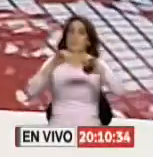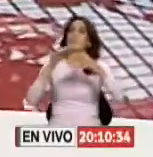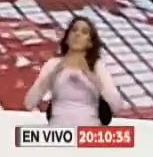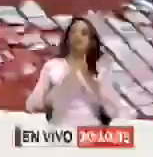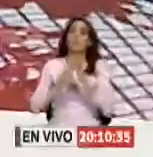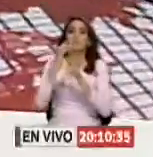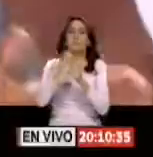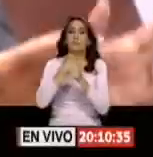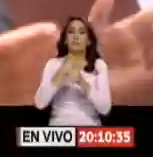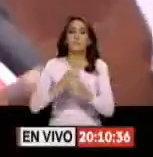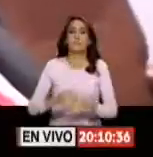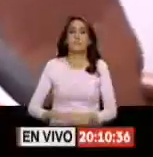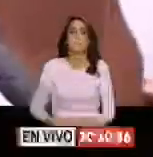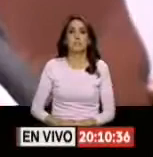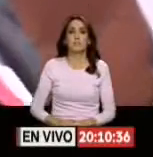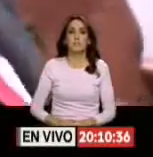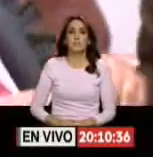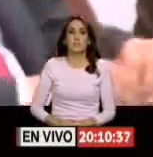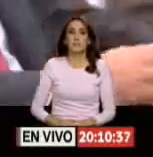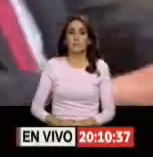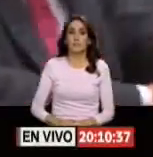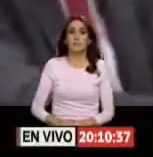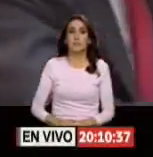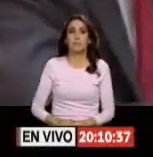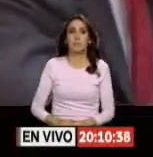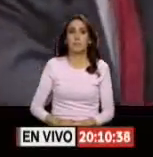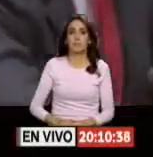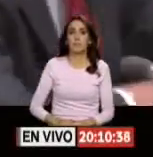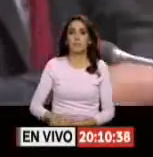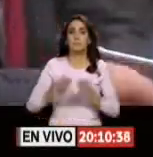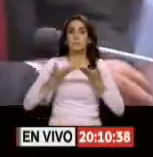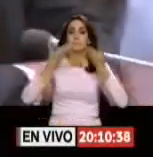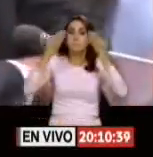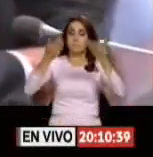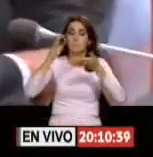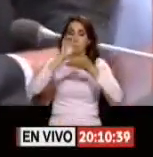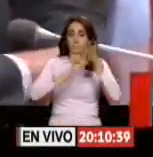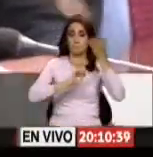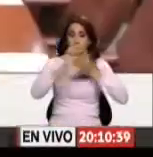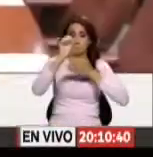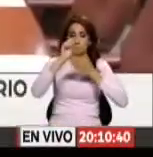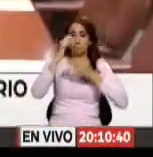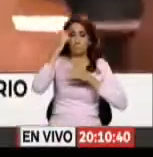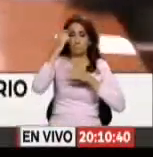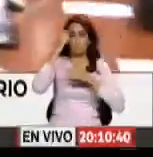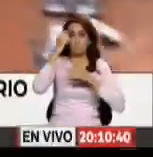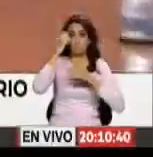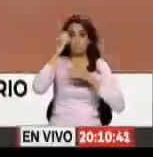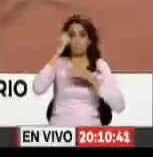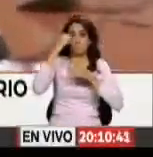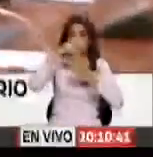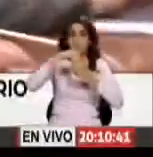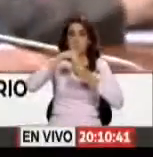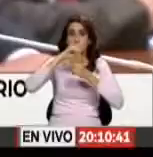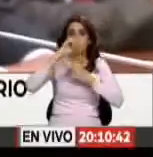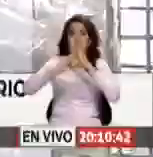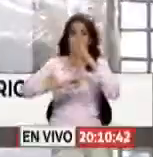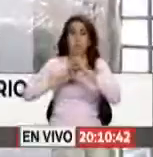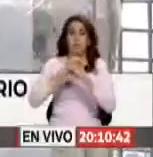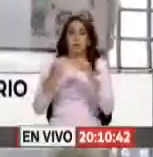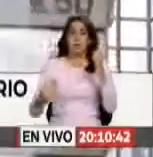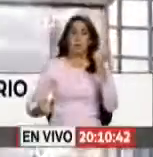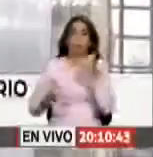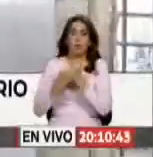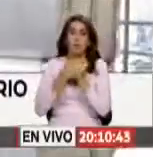de empleo. ¿Qué se le viene al Ecuador con la aprobación por parte del directorio del Fondo Monetario Internacional de un apoyo financiero